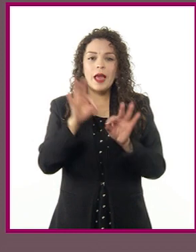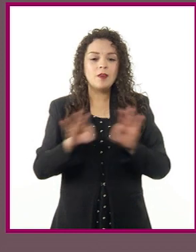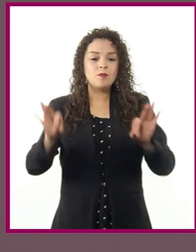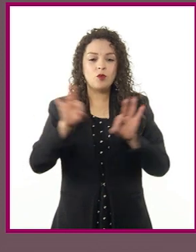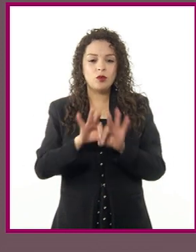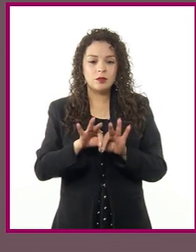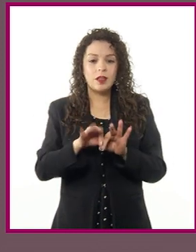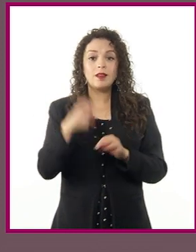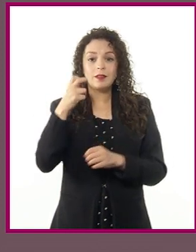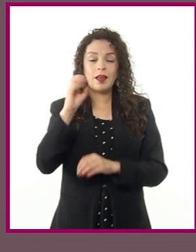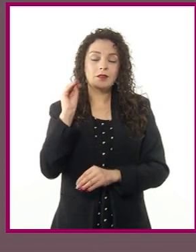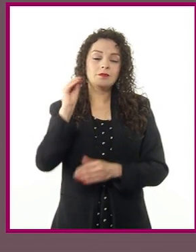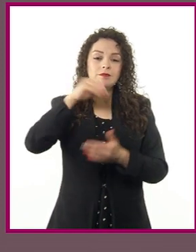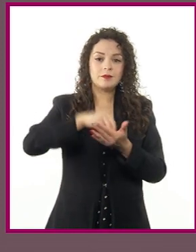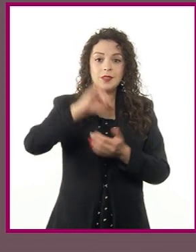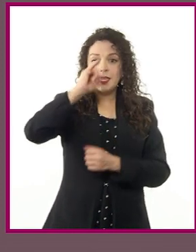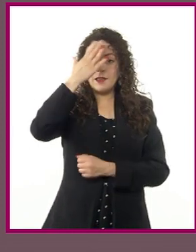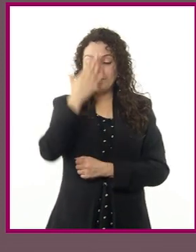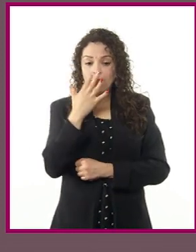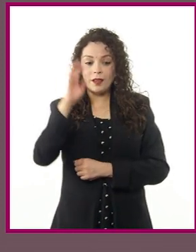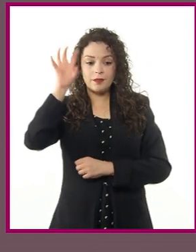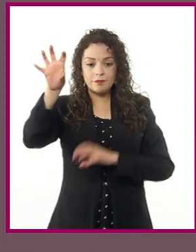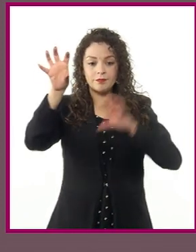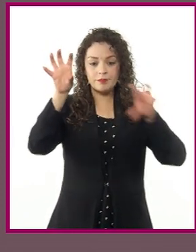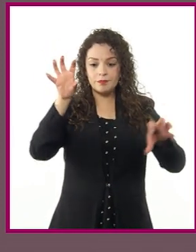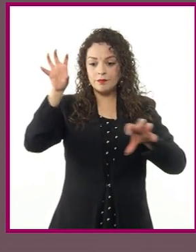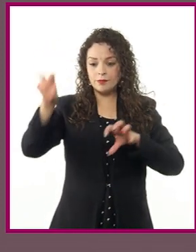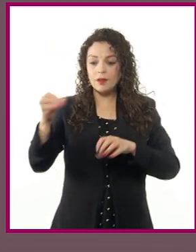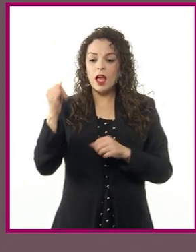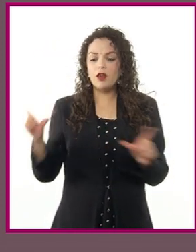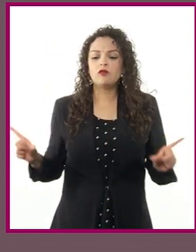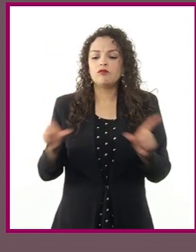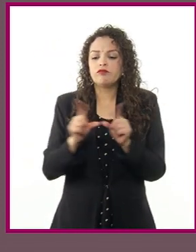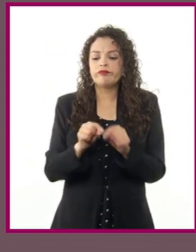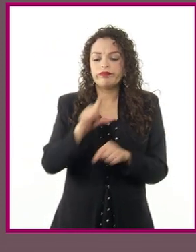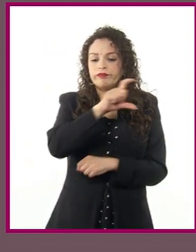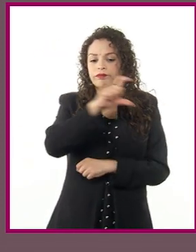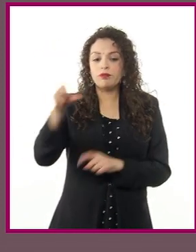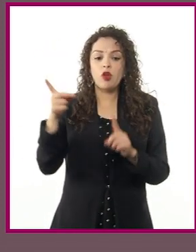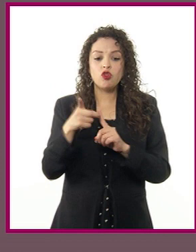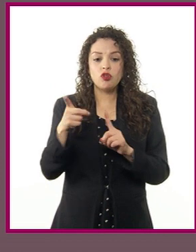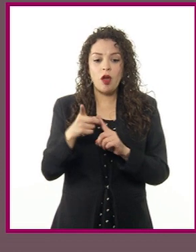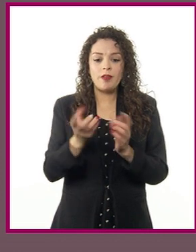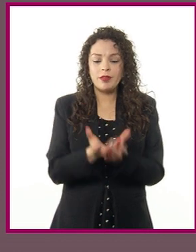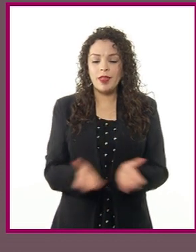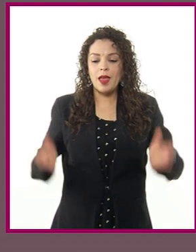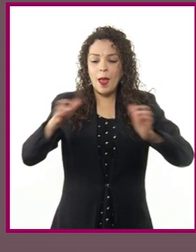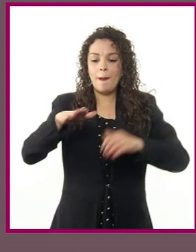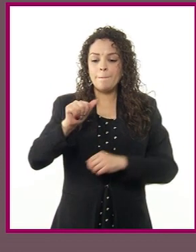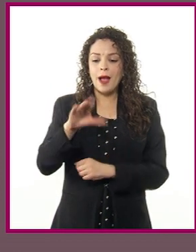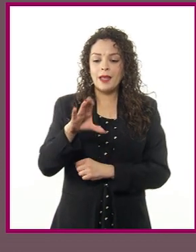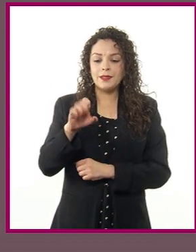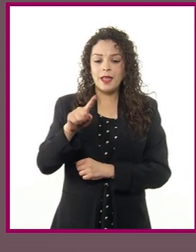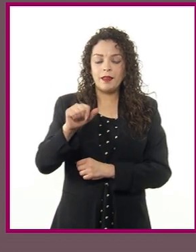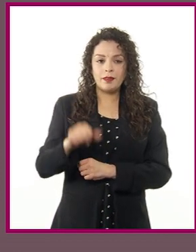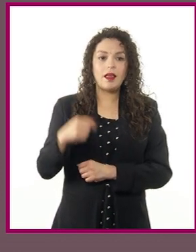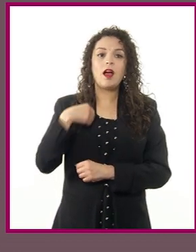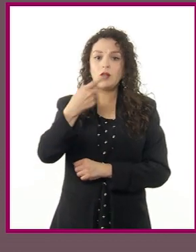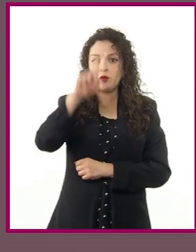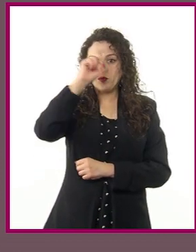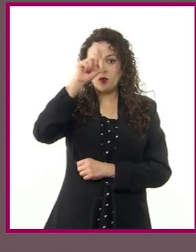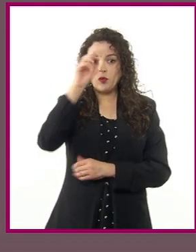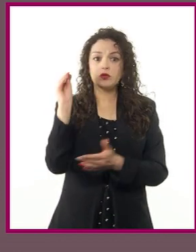de árbol, colocamos imágenes alrededor y escribimos una conclusión en la maceta. Les sugerimos poner imágenes alrededor de su